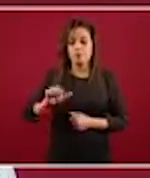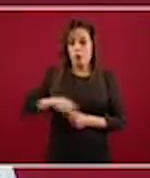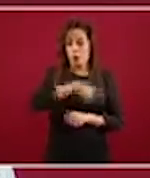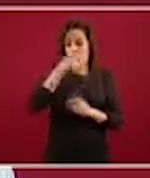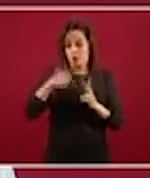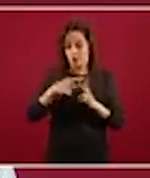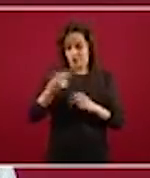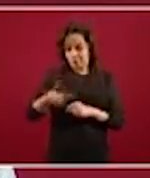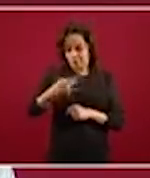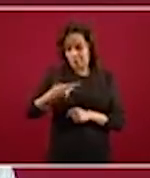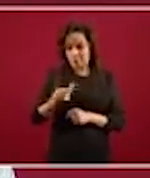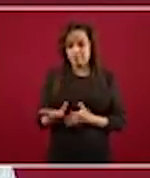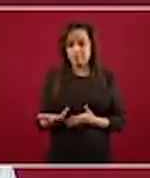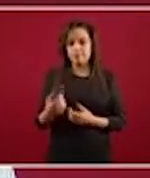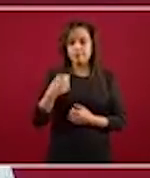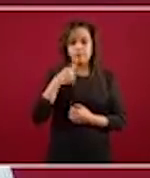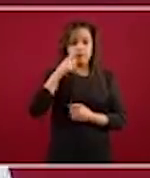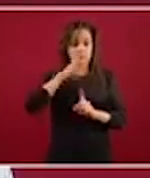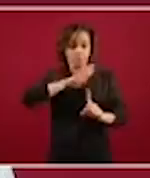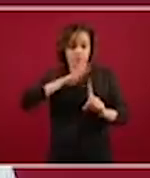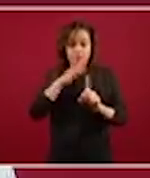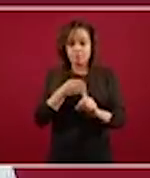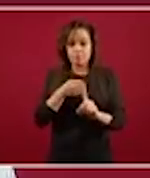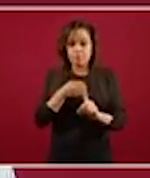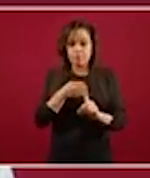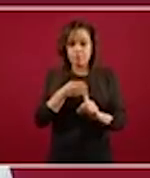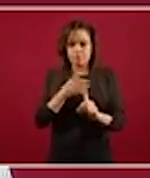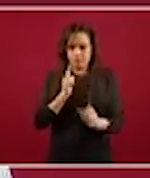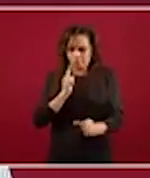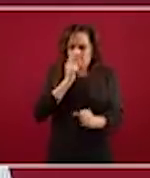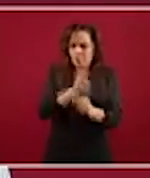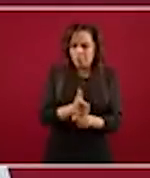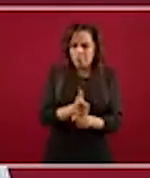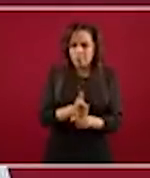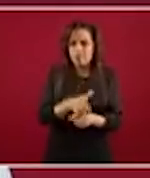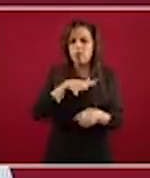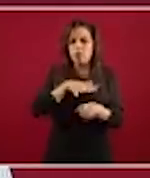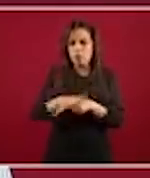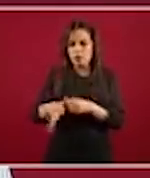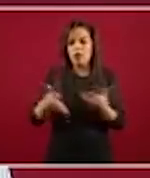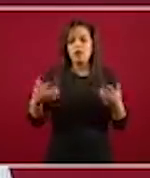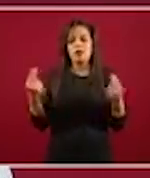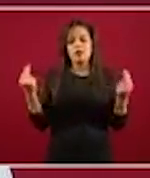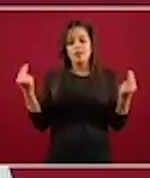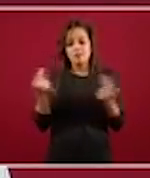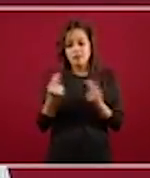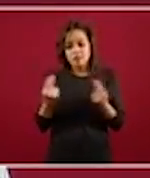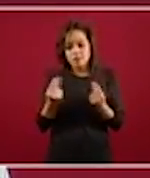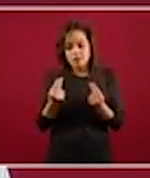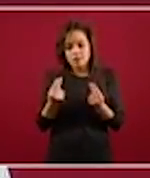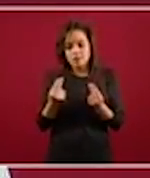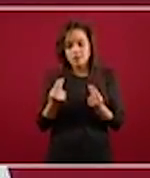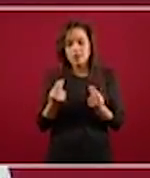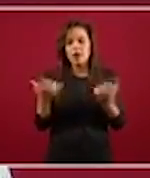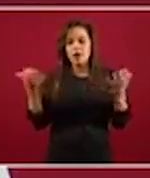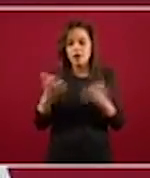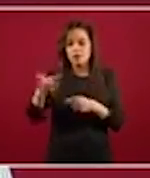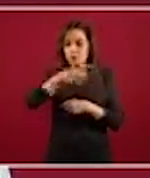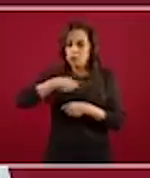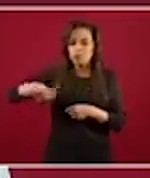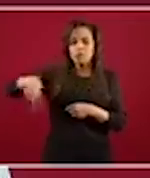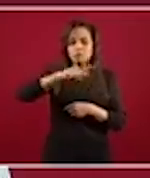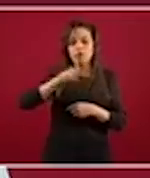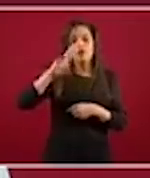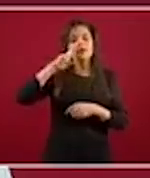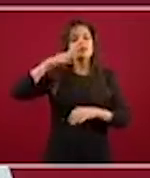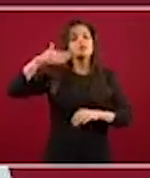que estamos identificando es que tenemos grandes oportunidades para tener un pueblo responsable, un pueblo